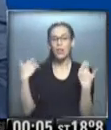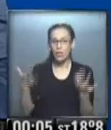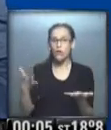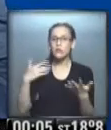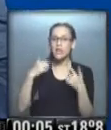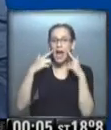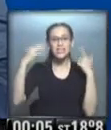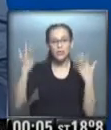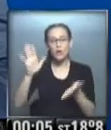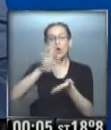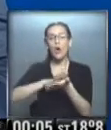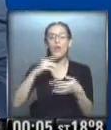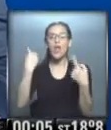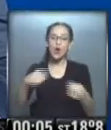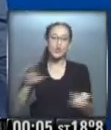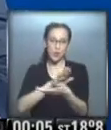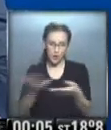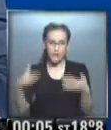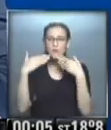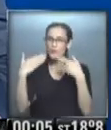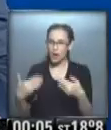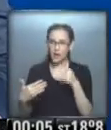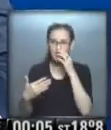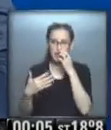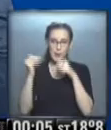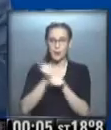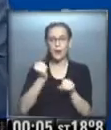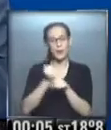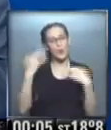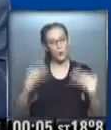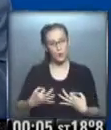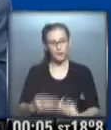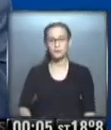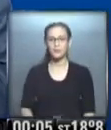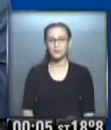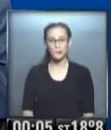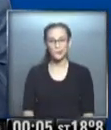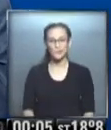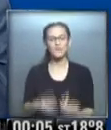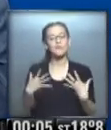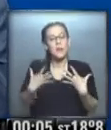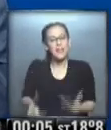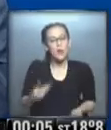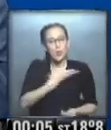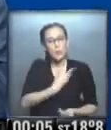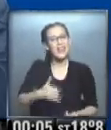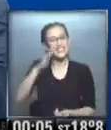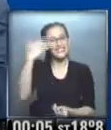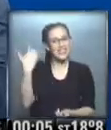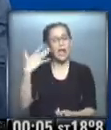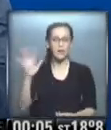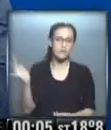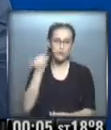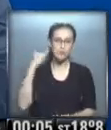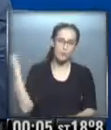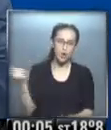que pueda ocurrir allí. Muchísimas gracias, Julieta, buen trabajo. Por supuesto, la salud de la presidenta ha tenido